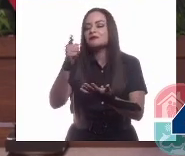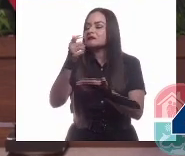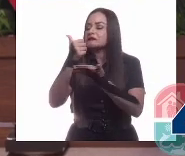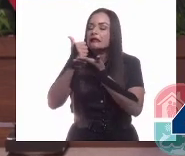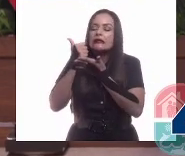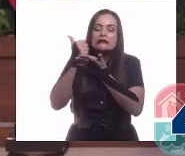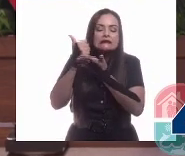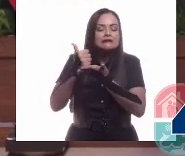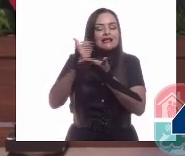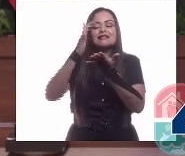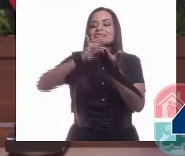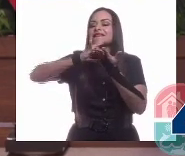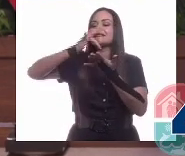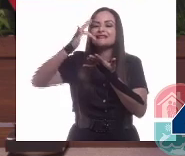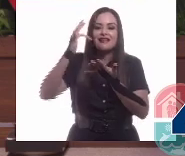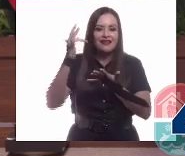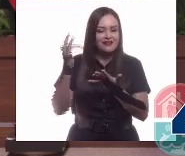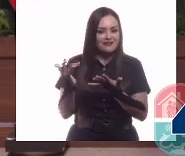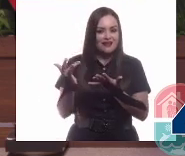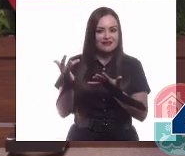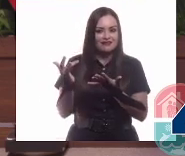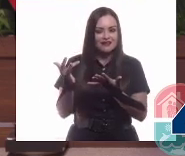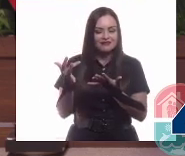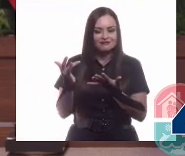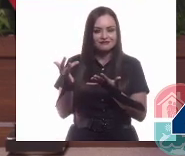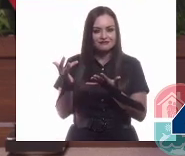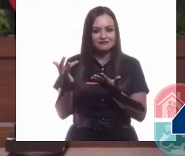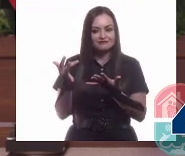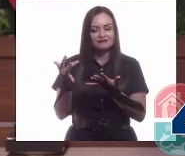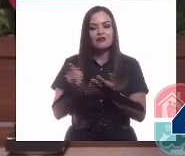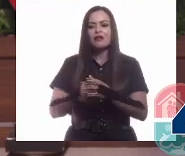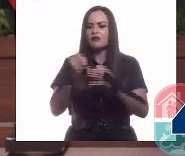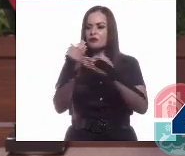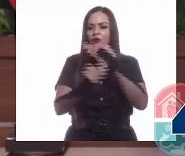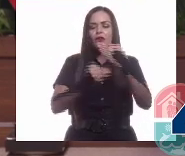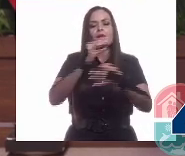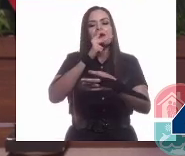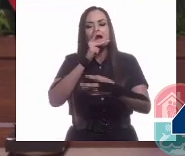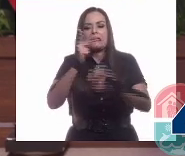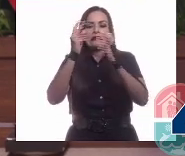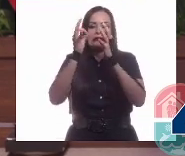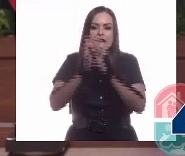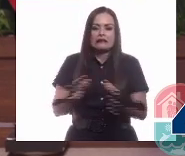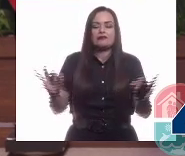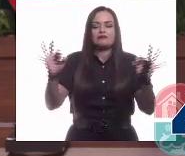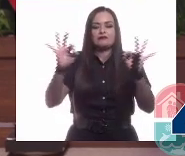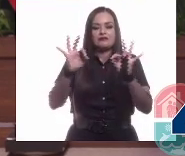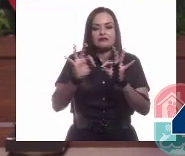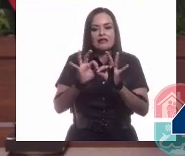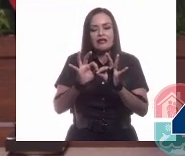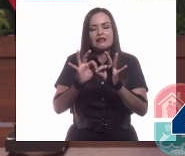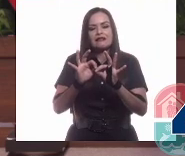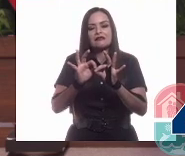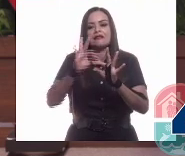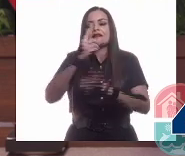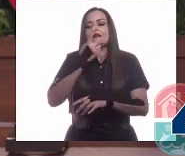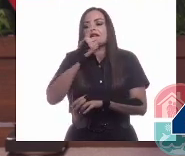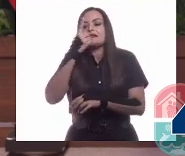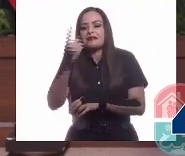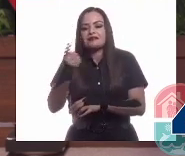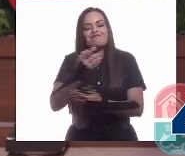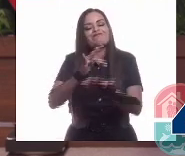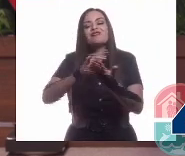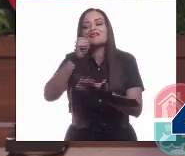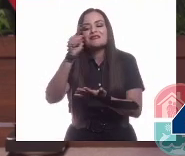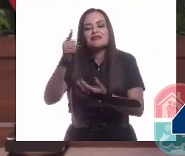transmitir a la sociedad sudcaliforniana los mensajes importantes y por siempre hacer con objetividad, por